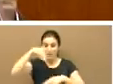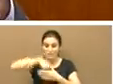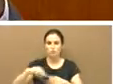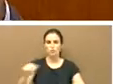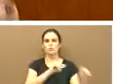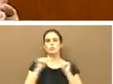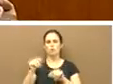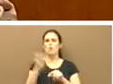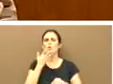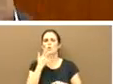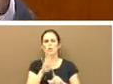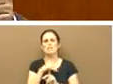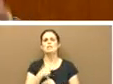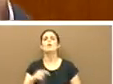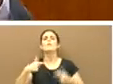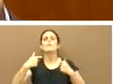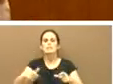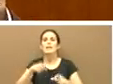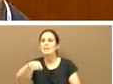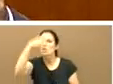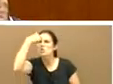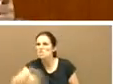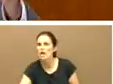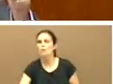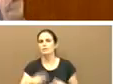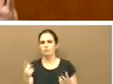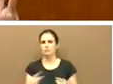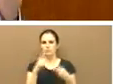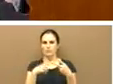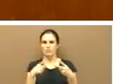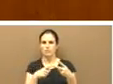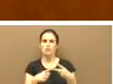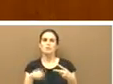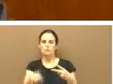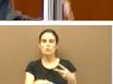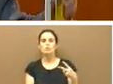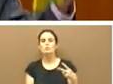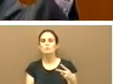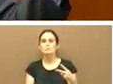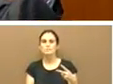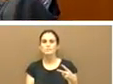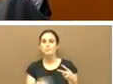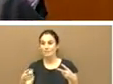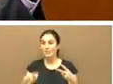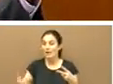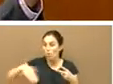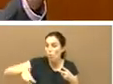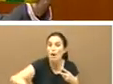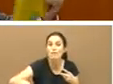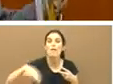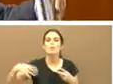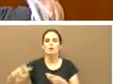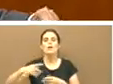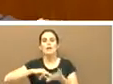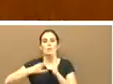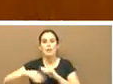situación del sector. Ellos saben latín de esto. Dos, saquen del armario de los cajones el Plan Estratégico